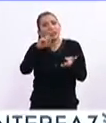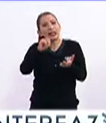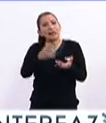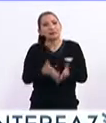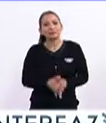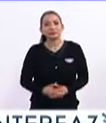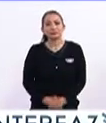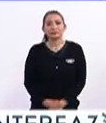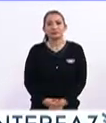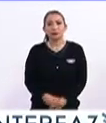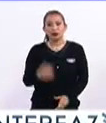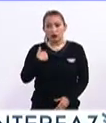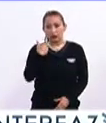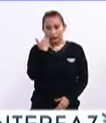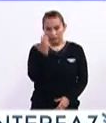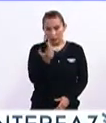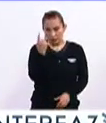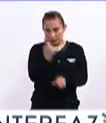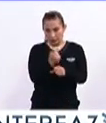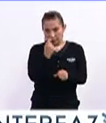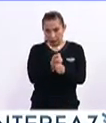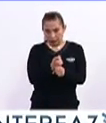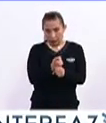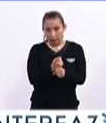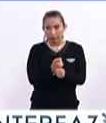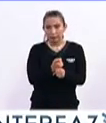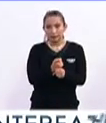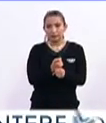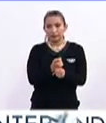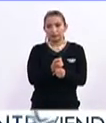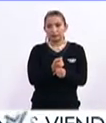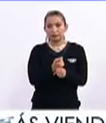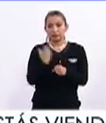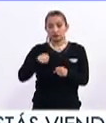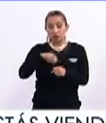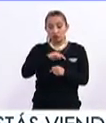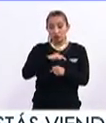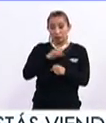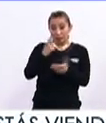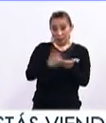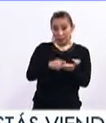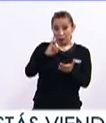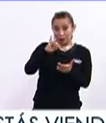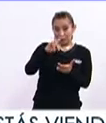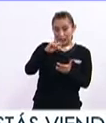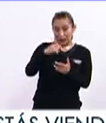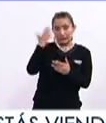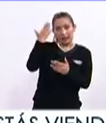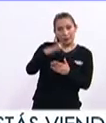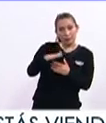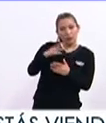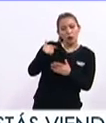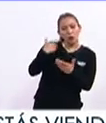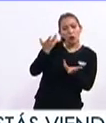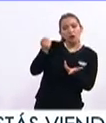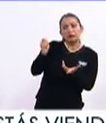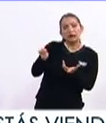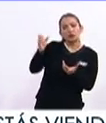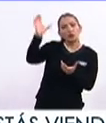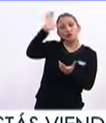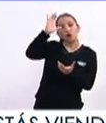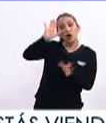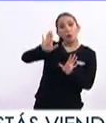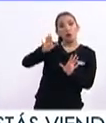sentido. Querría decir, en principio, que nosotros en el Politécnico entendemos la cultura Claro. no